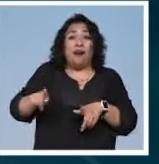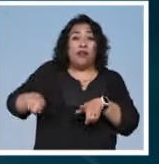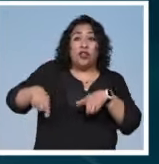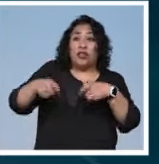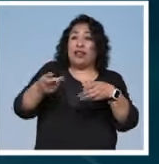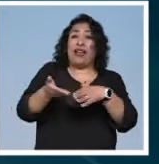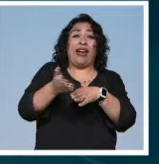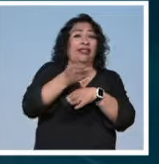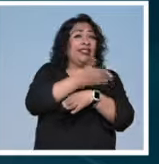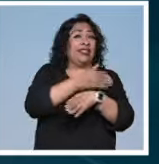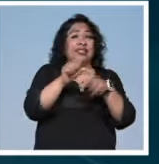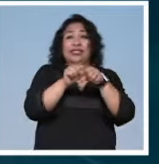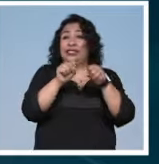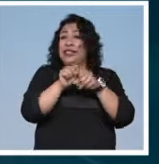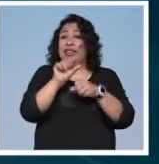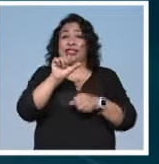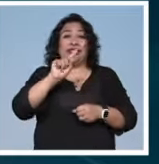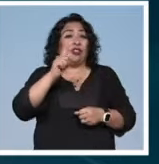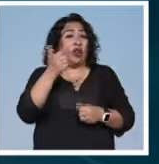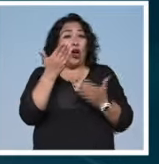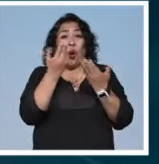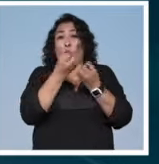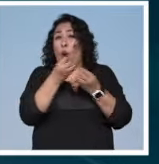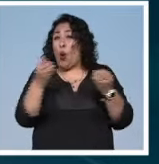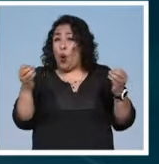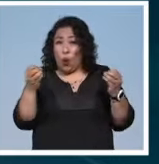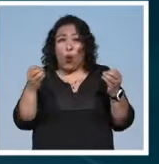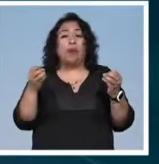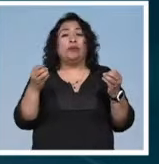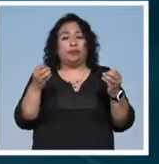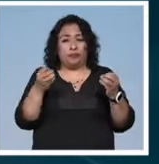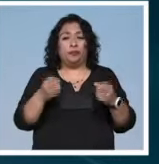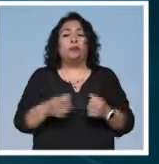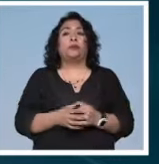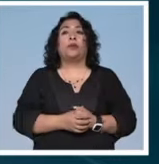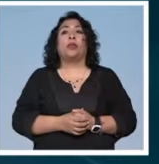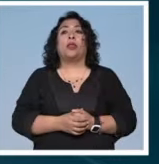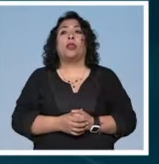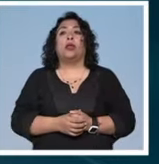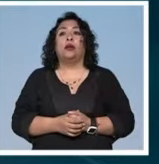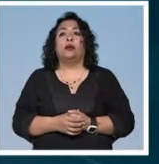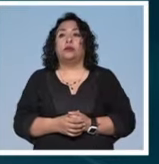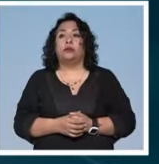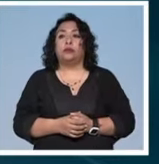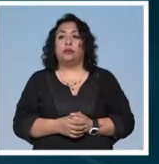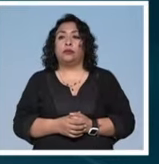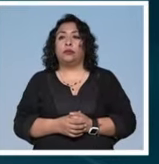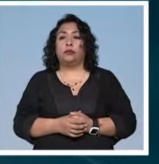no había en las salas etnográficas anteriormente.